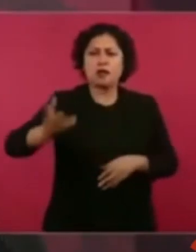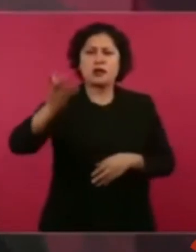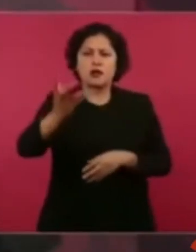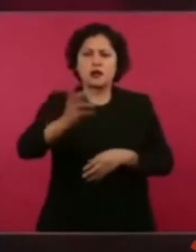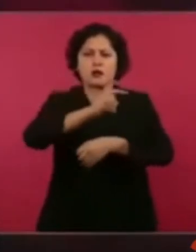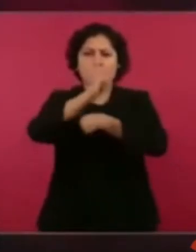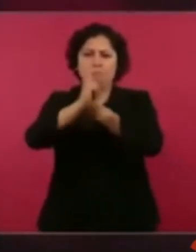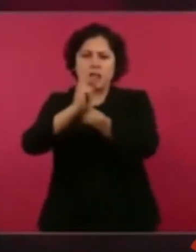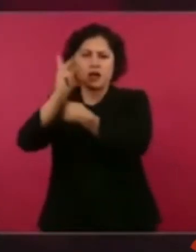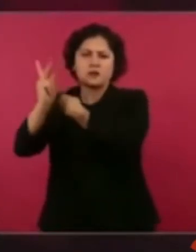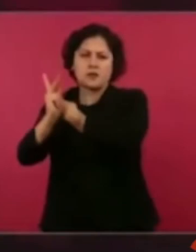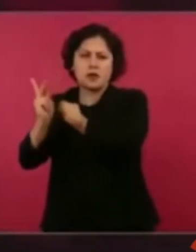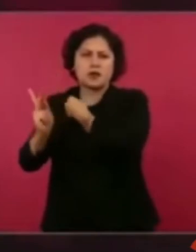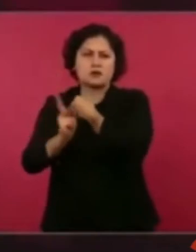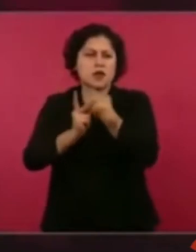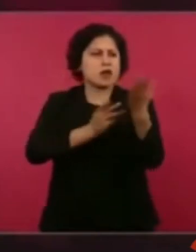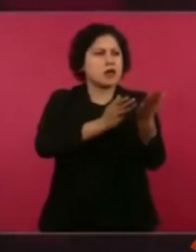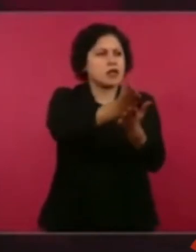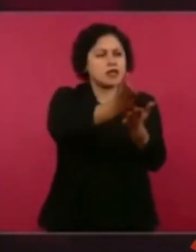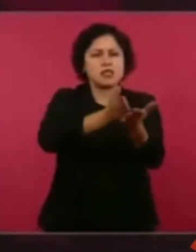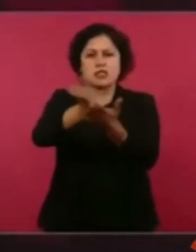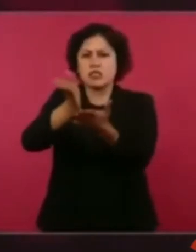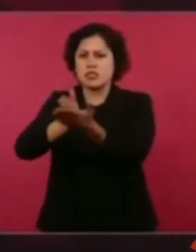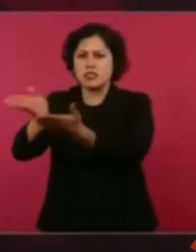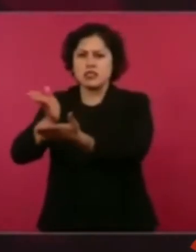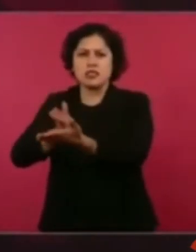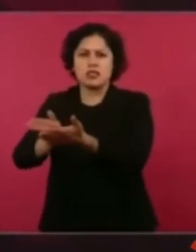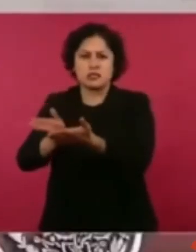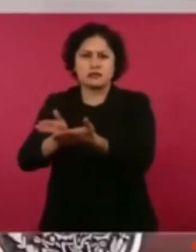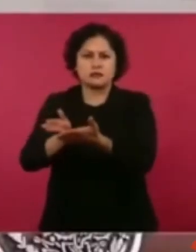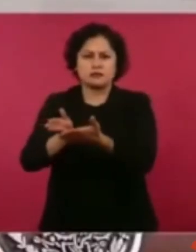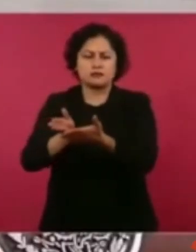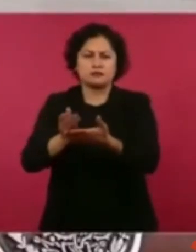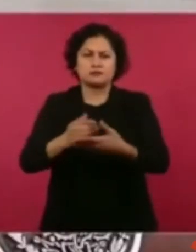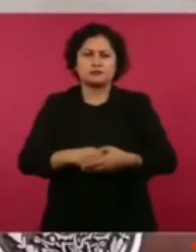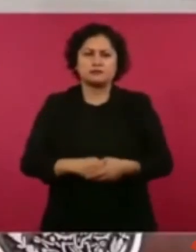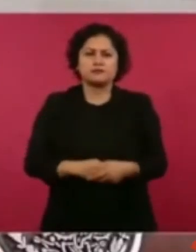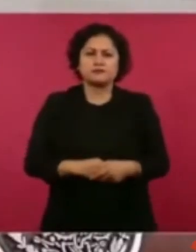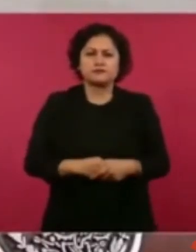a países con gobiernos